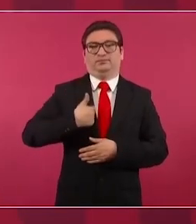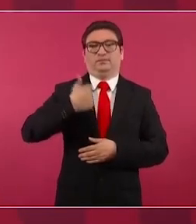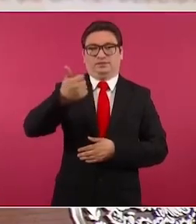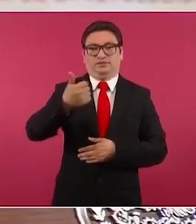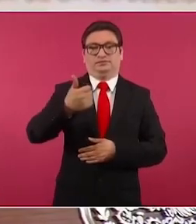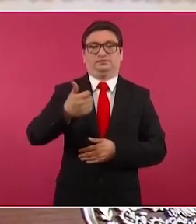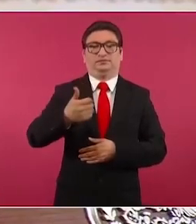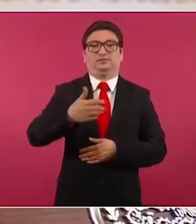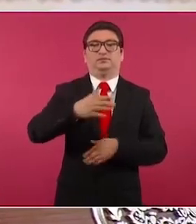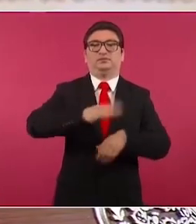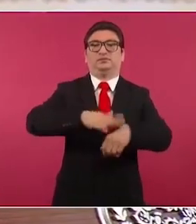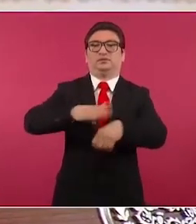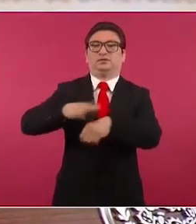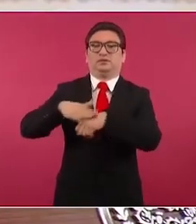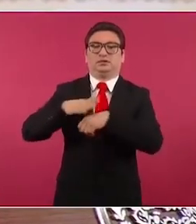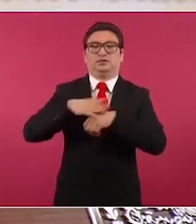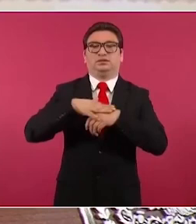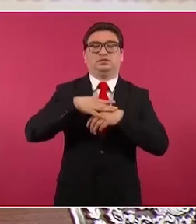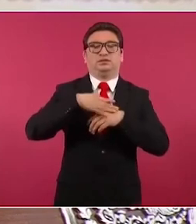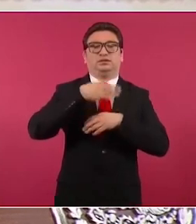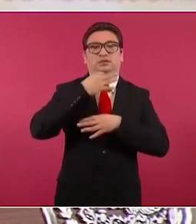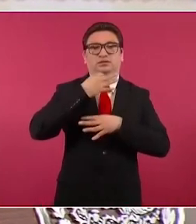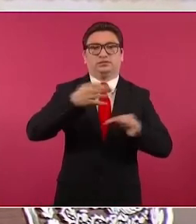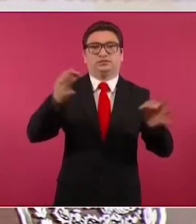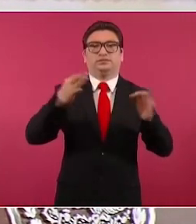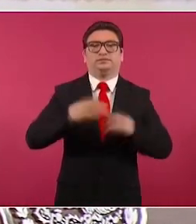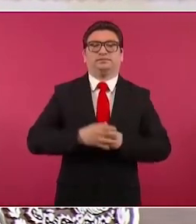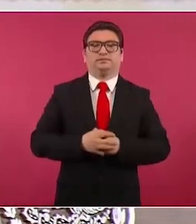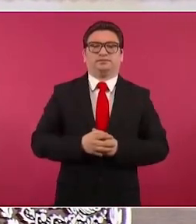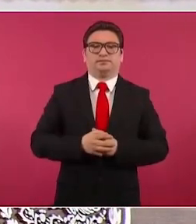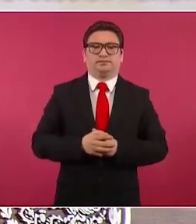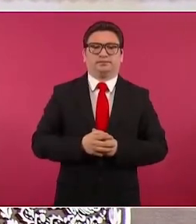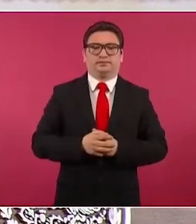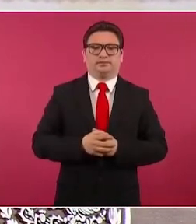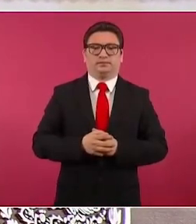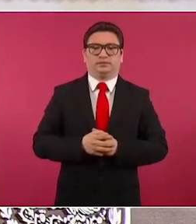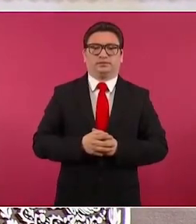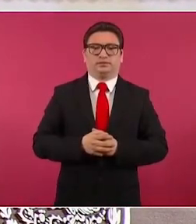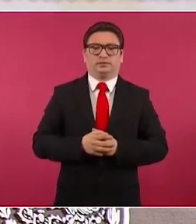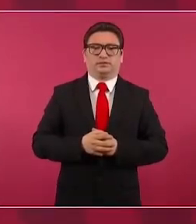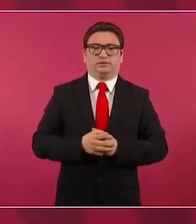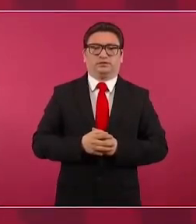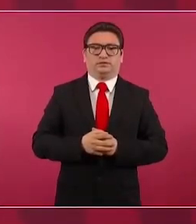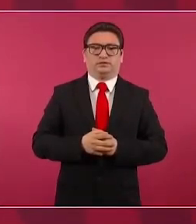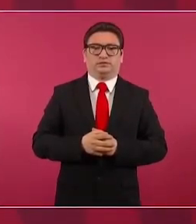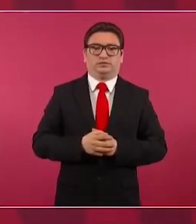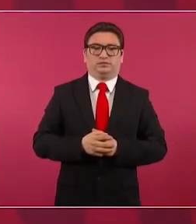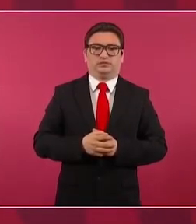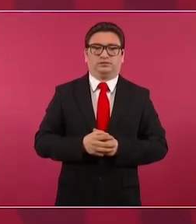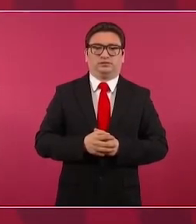para informar que las empresas